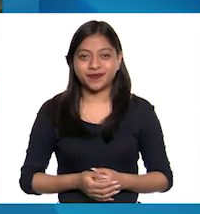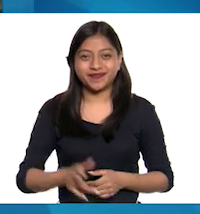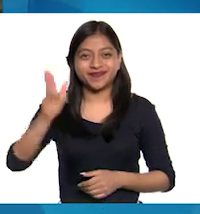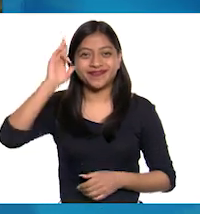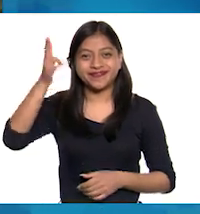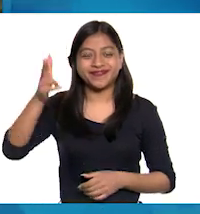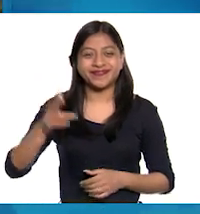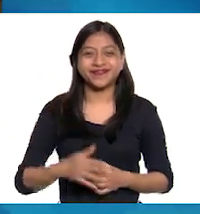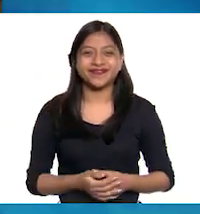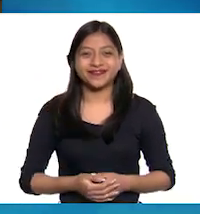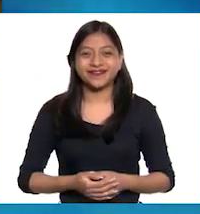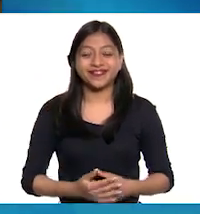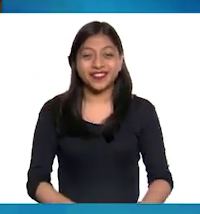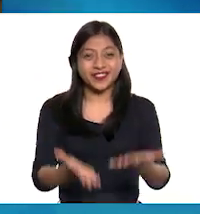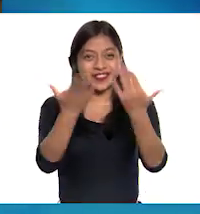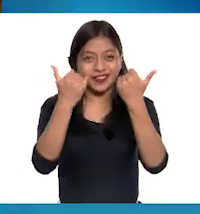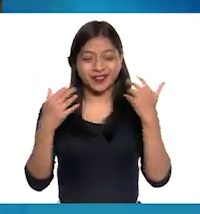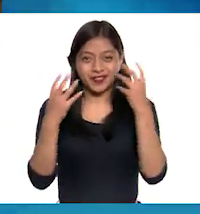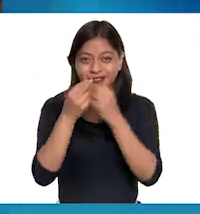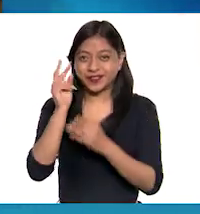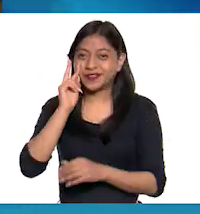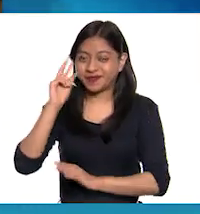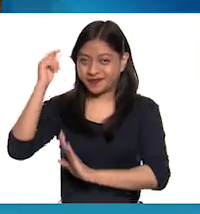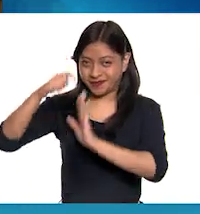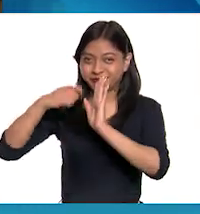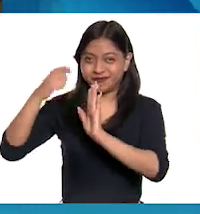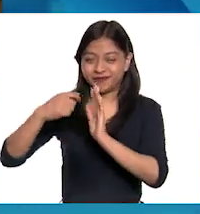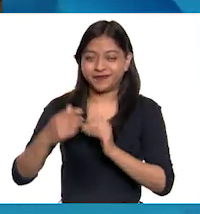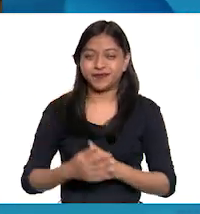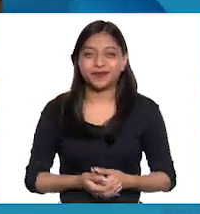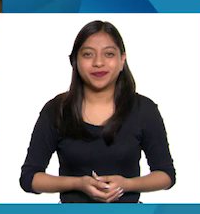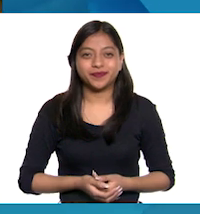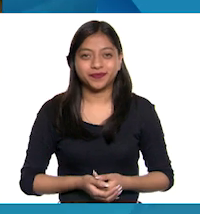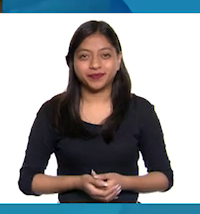¡Hola! ¡Vamos a ver el siguiente video!